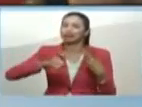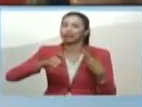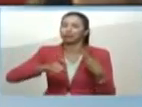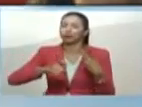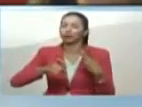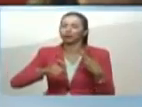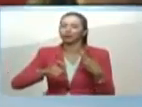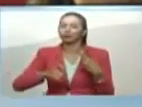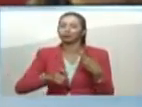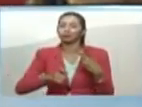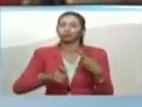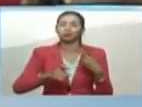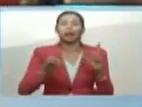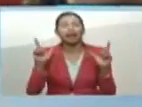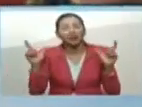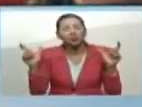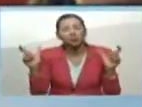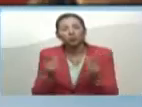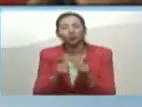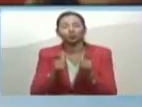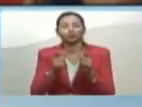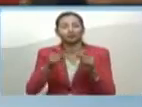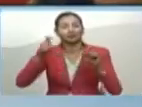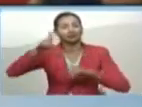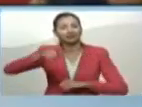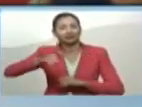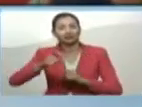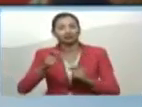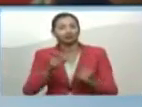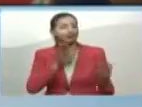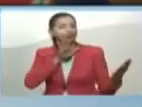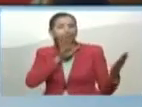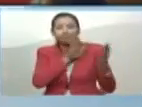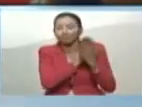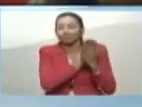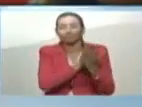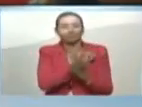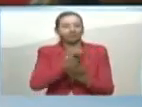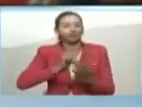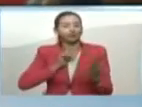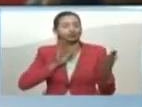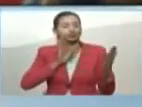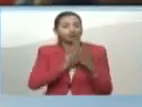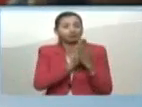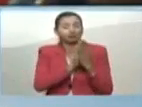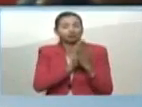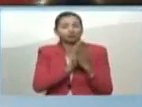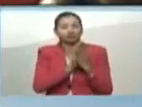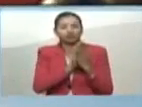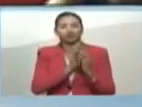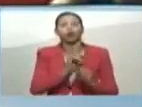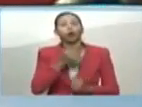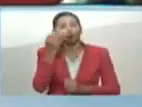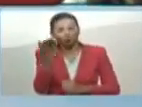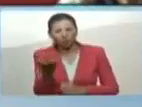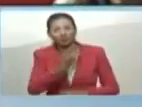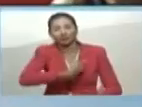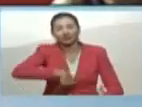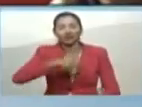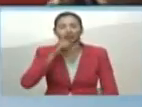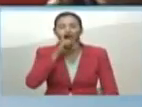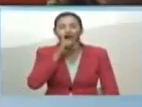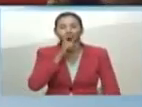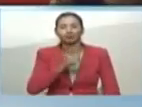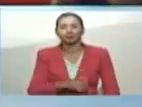una reunión face to face, cara a cara, con usted, presidente,